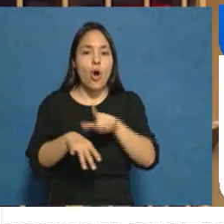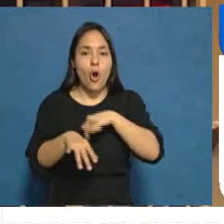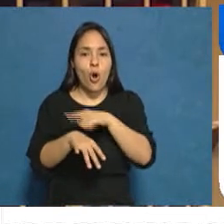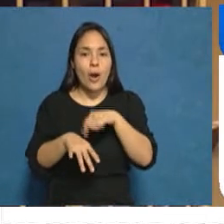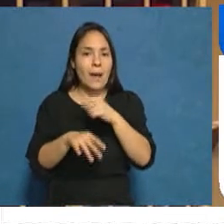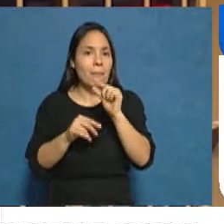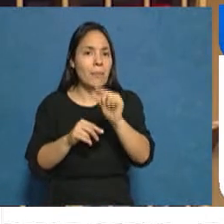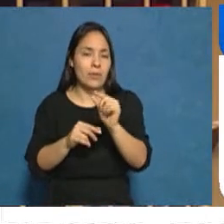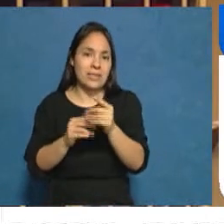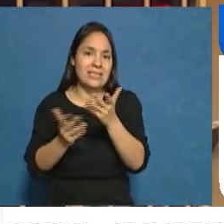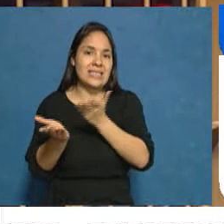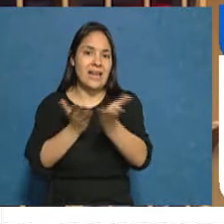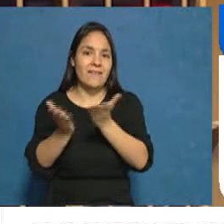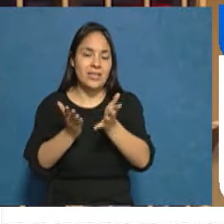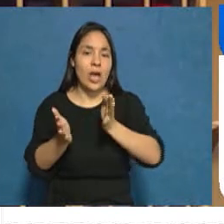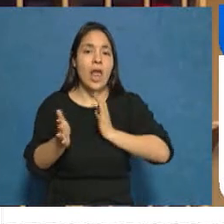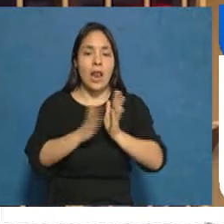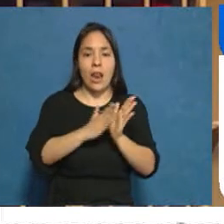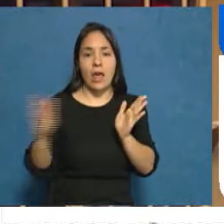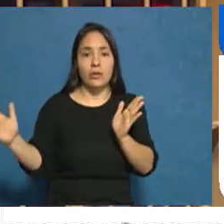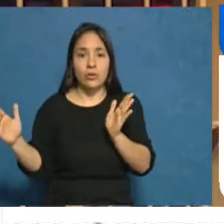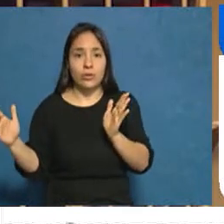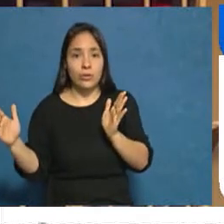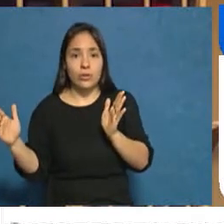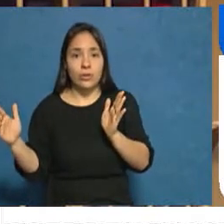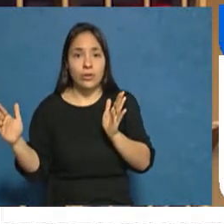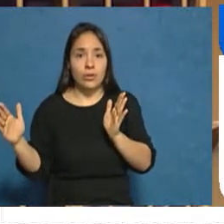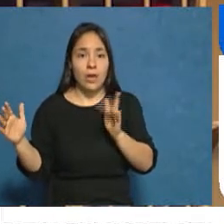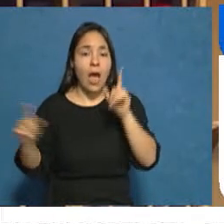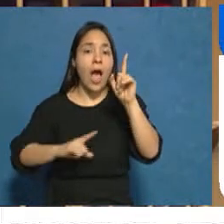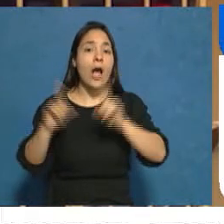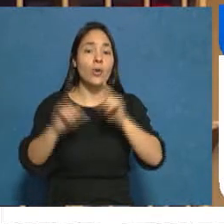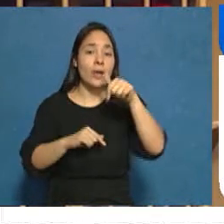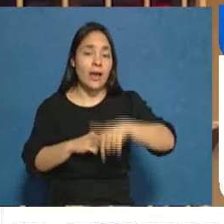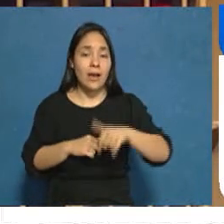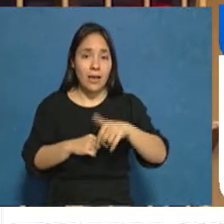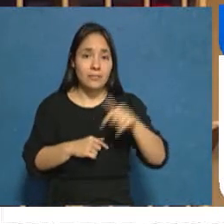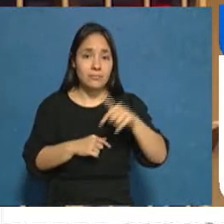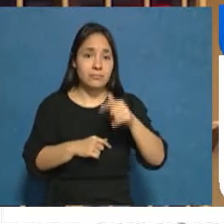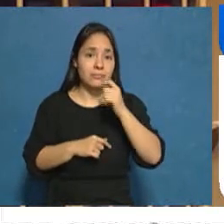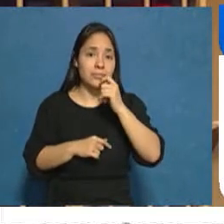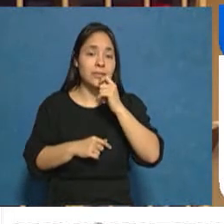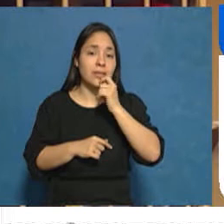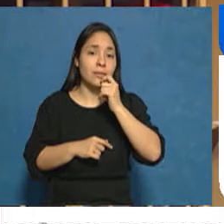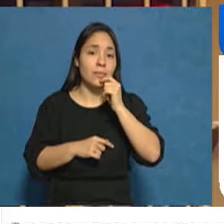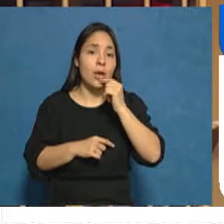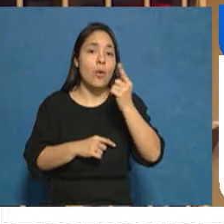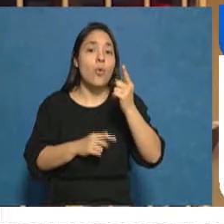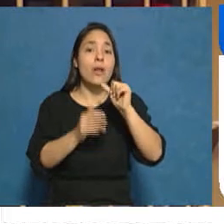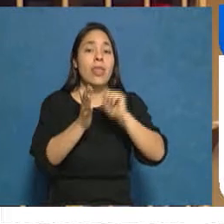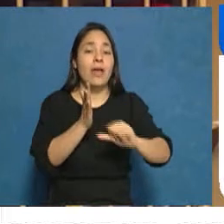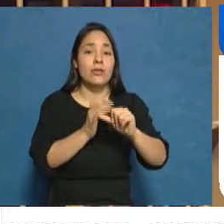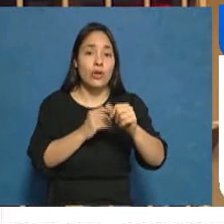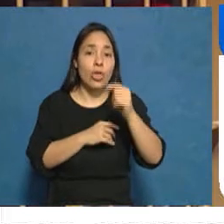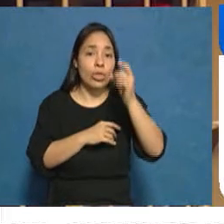podés estar sin servicio en el año. En este caso pasaron en alguno de los proveedores de acá, o en ese carrier que sufrió este daño,